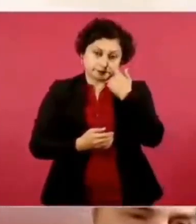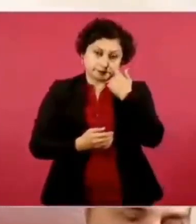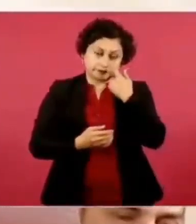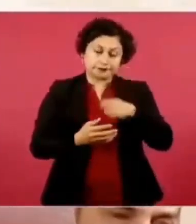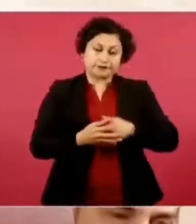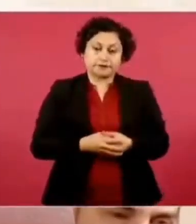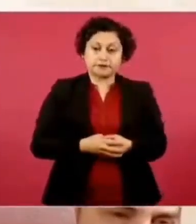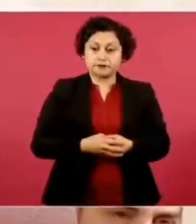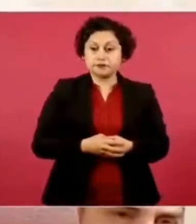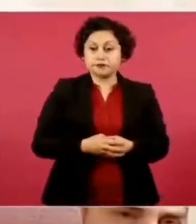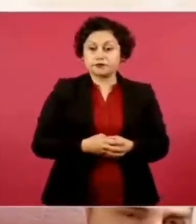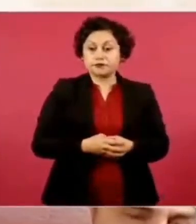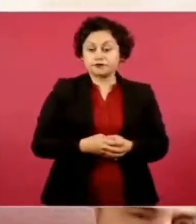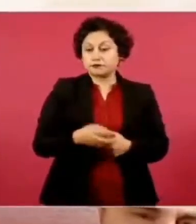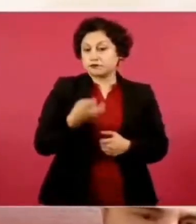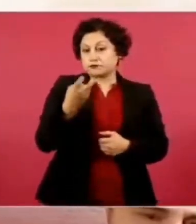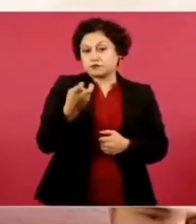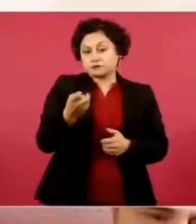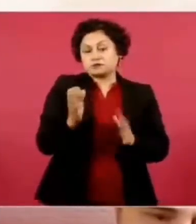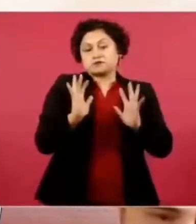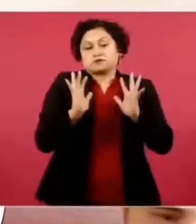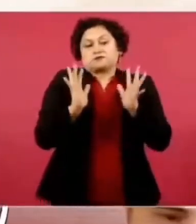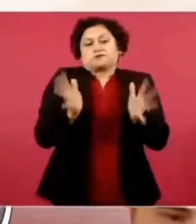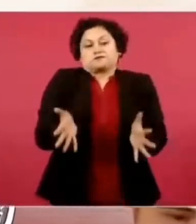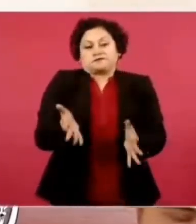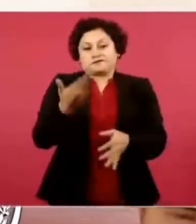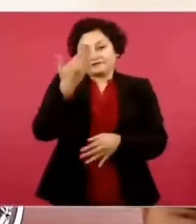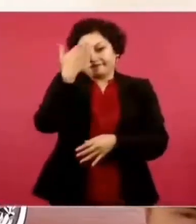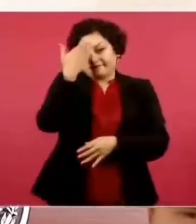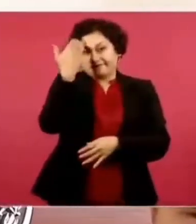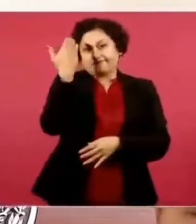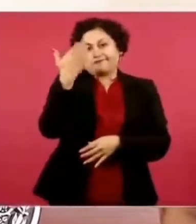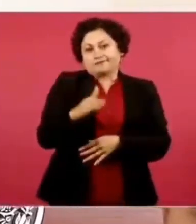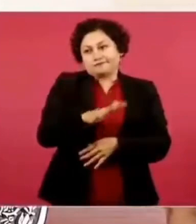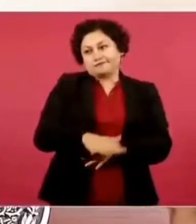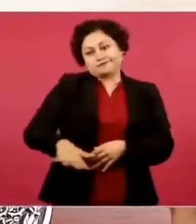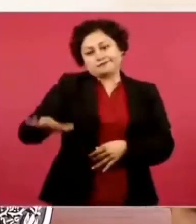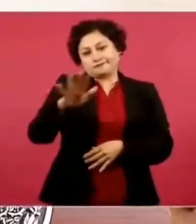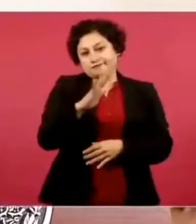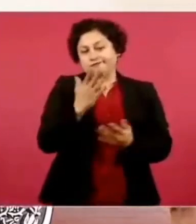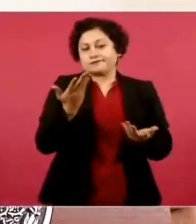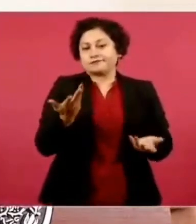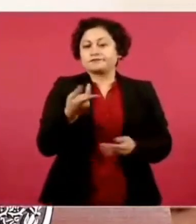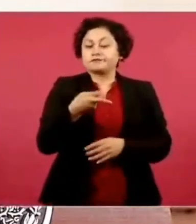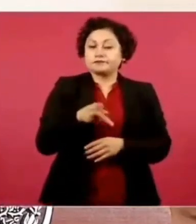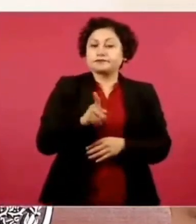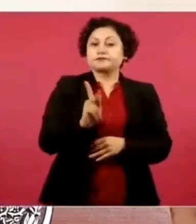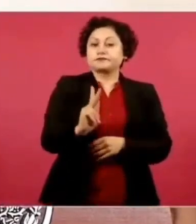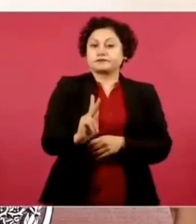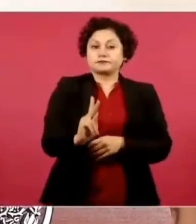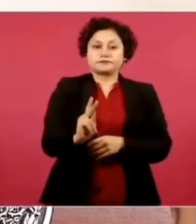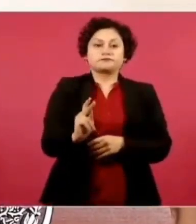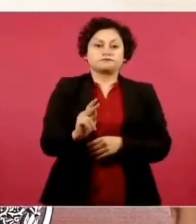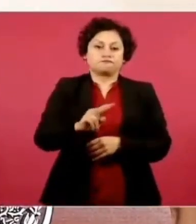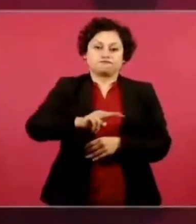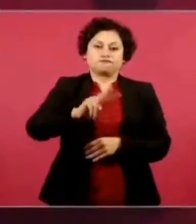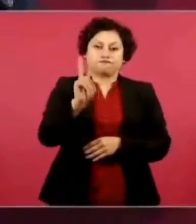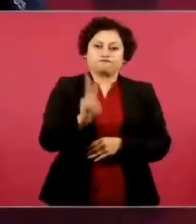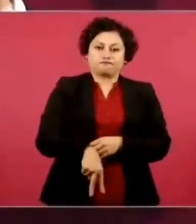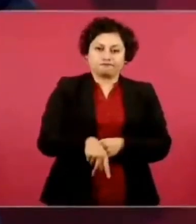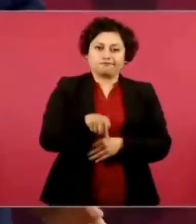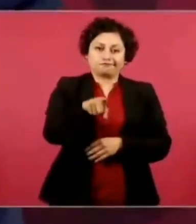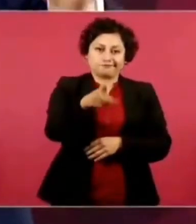ya sabida. De todas maneras, como tú lo mencionas, hay